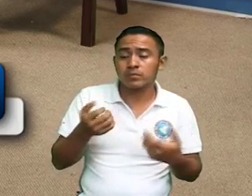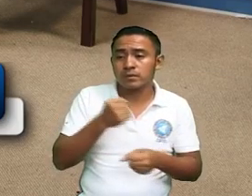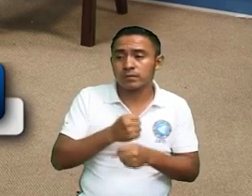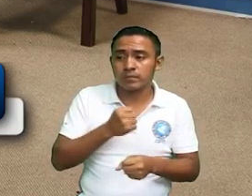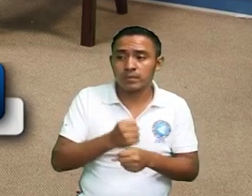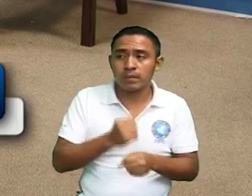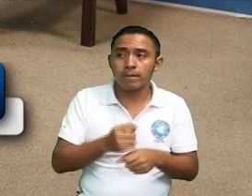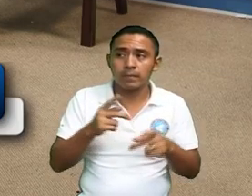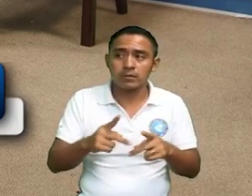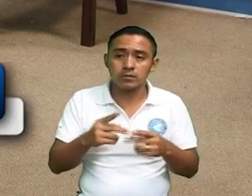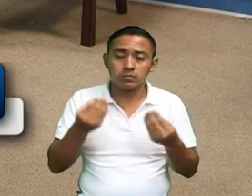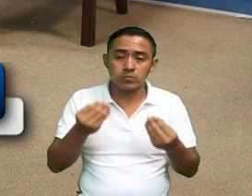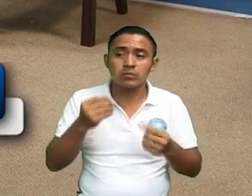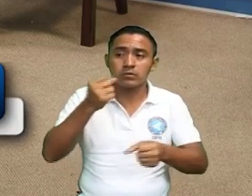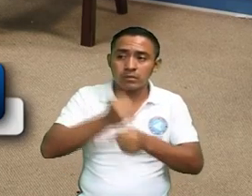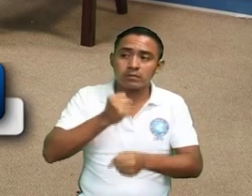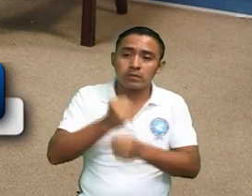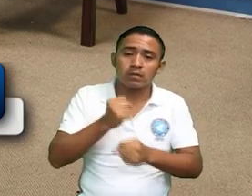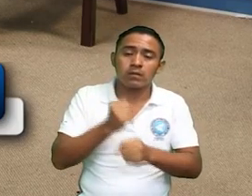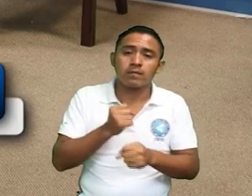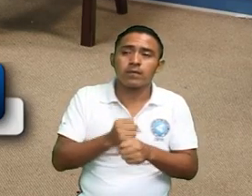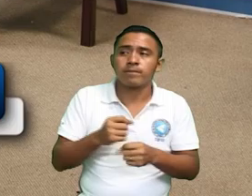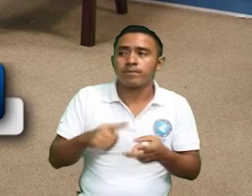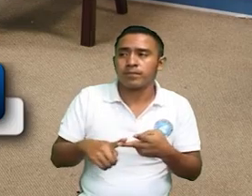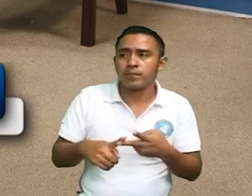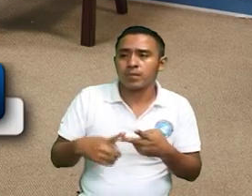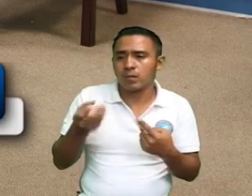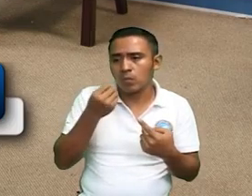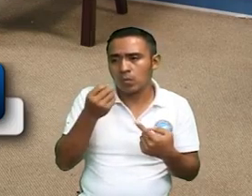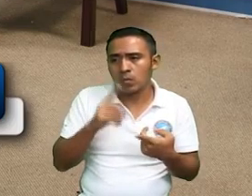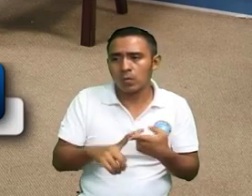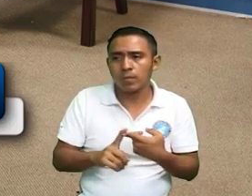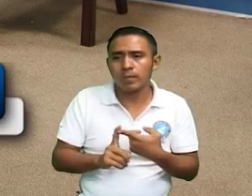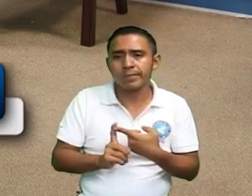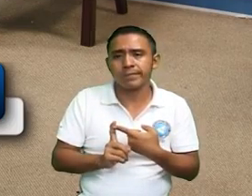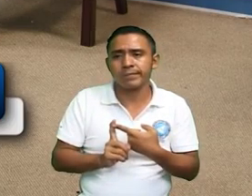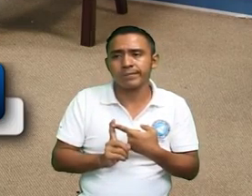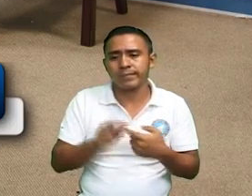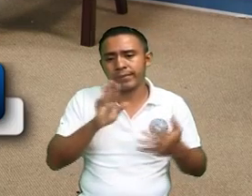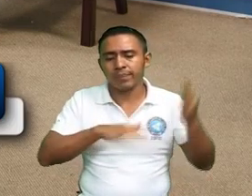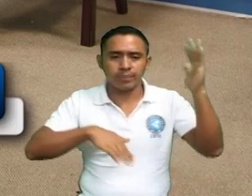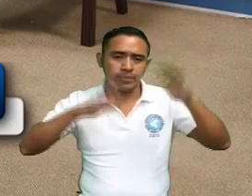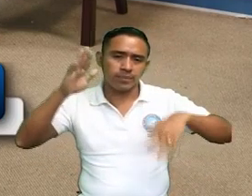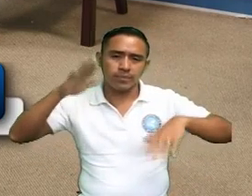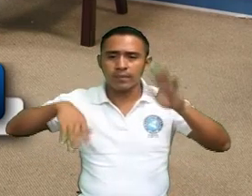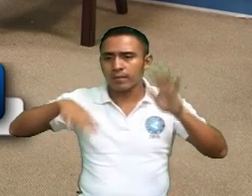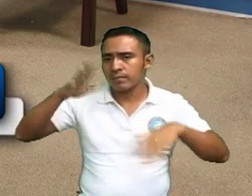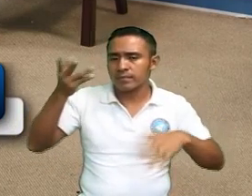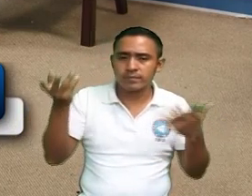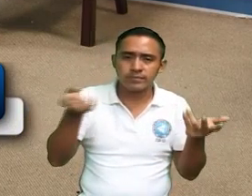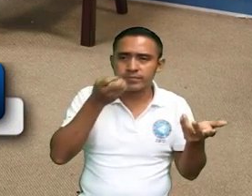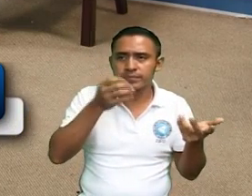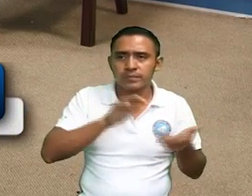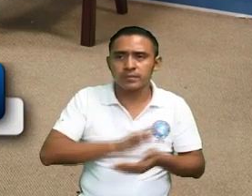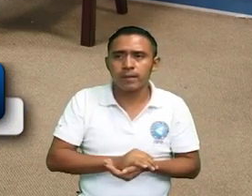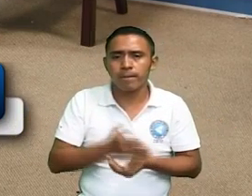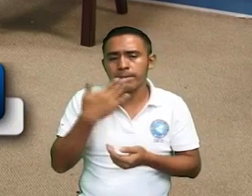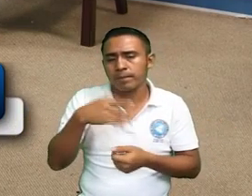las personas que mucho van al trabajo, llegan con formas inadecuadas de alimentación.